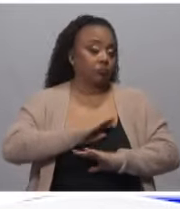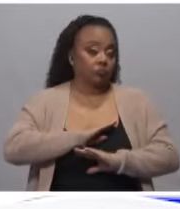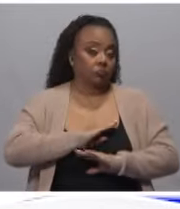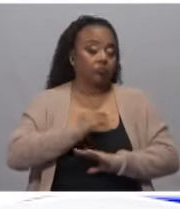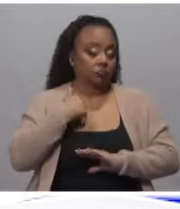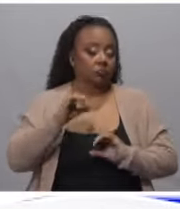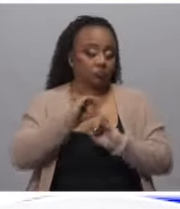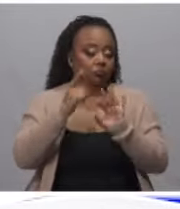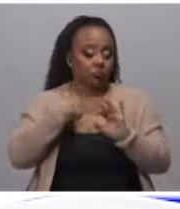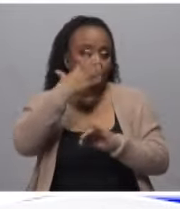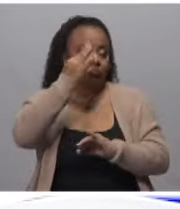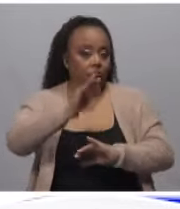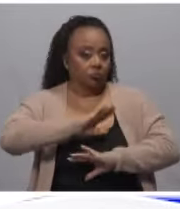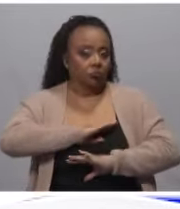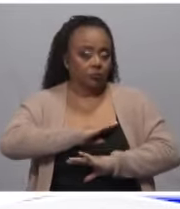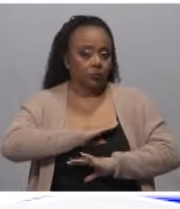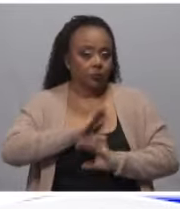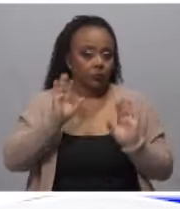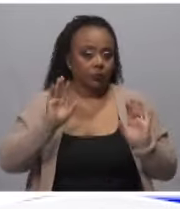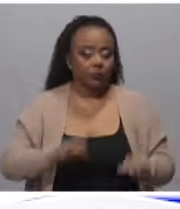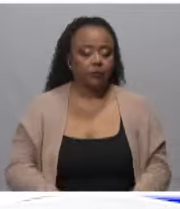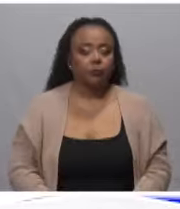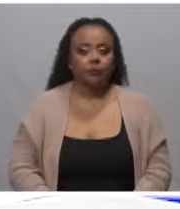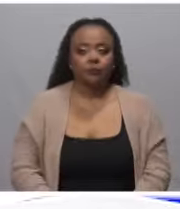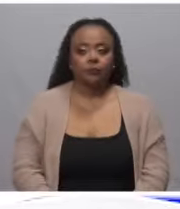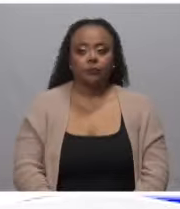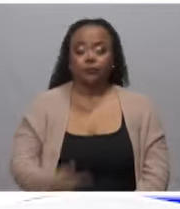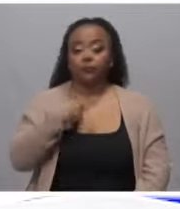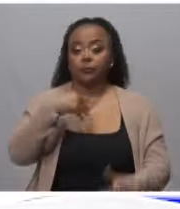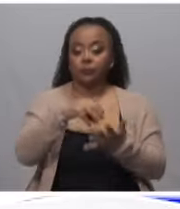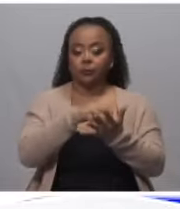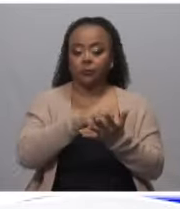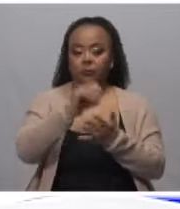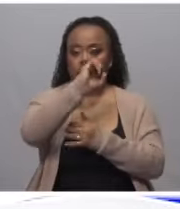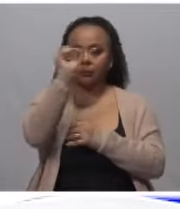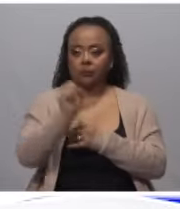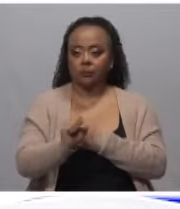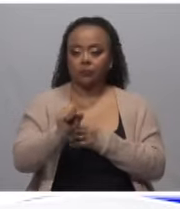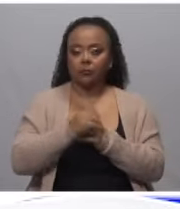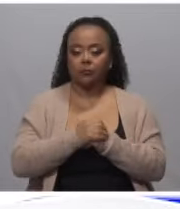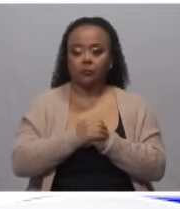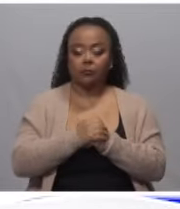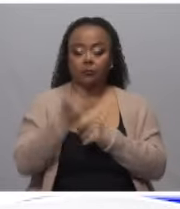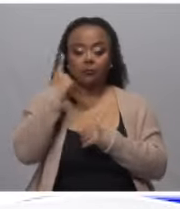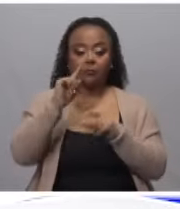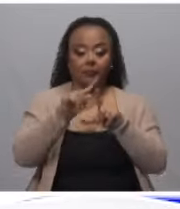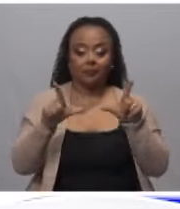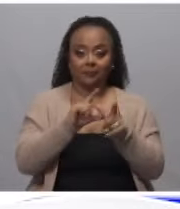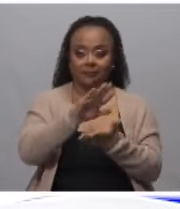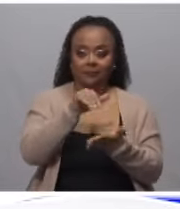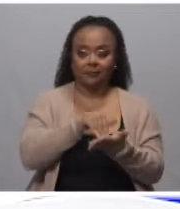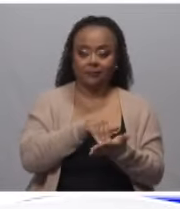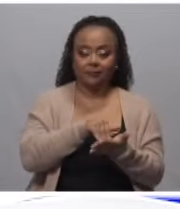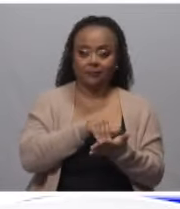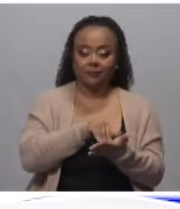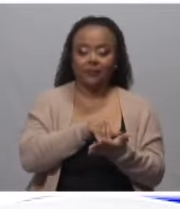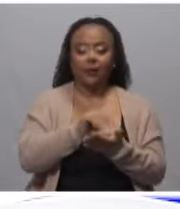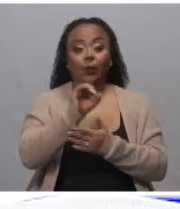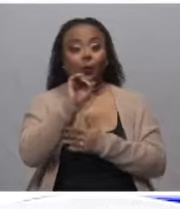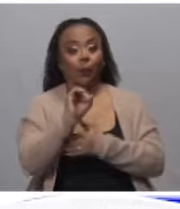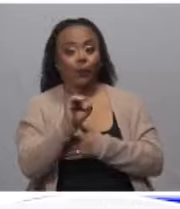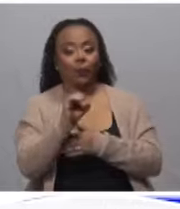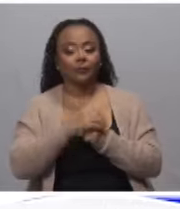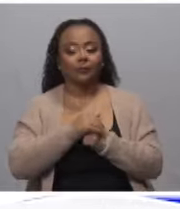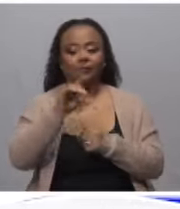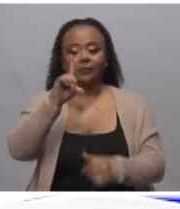claros que yo creo que le alcanza yo tengo dudas de que lo del sapriza sea por la zona central o o